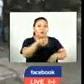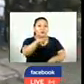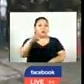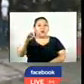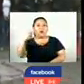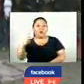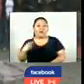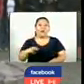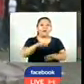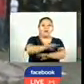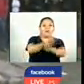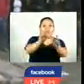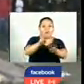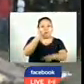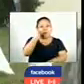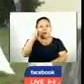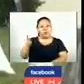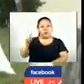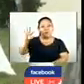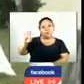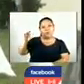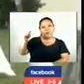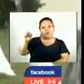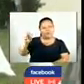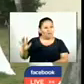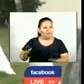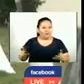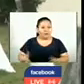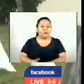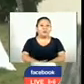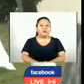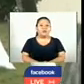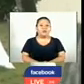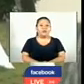Escuchemos a continuación al fiscal del caso que fue lo que dijo